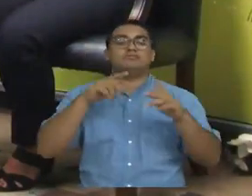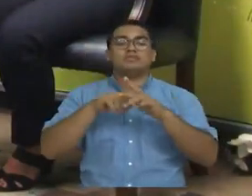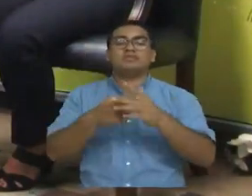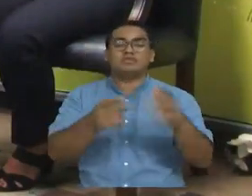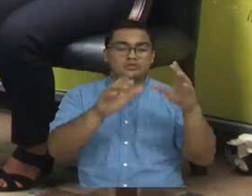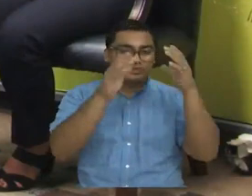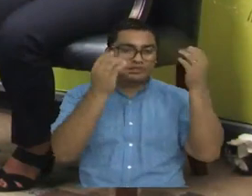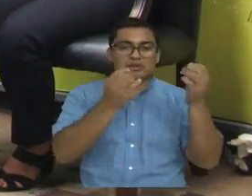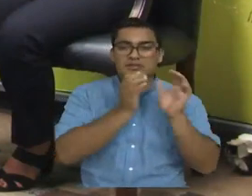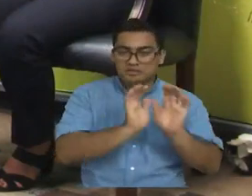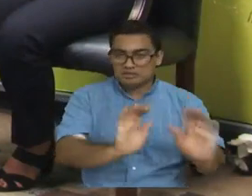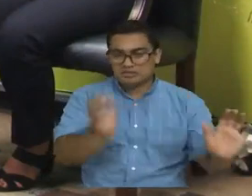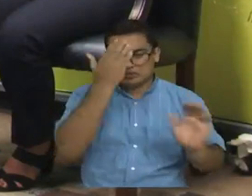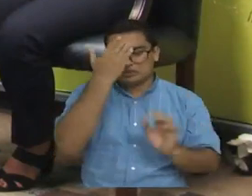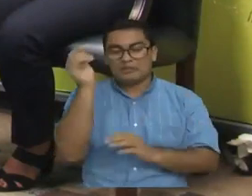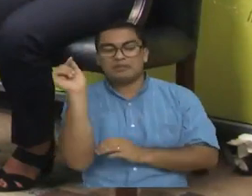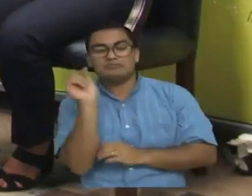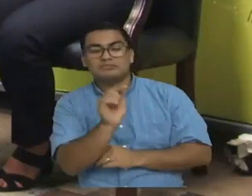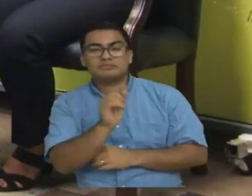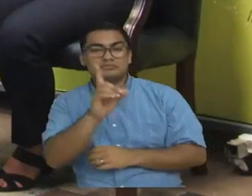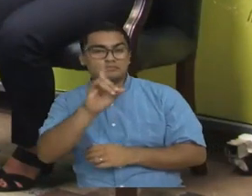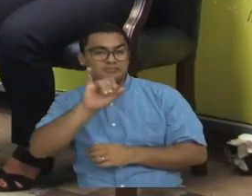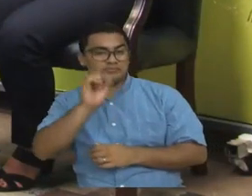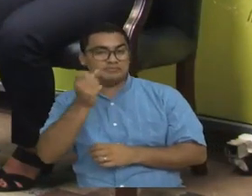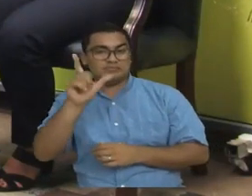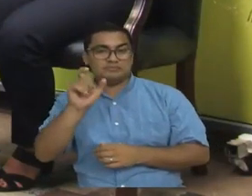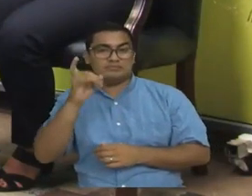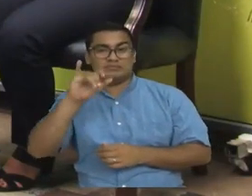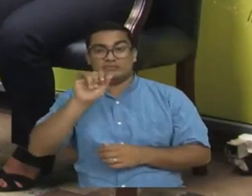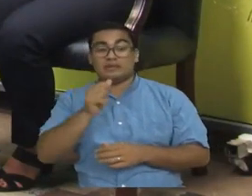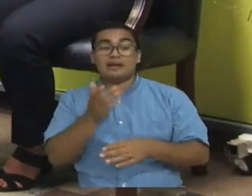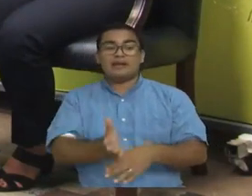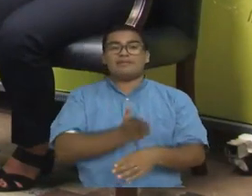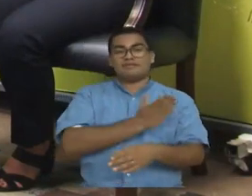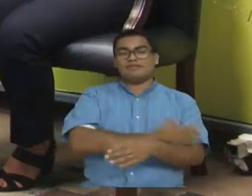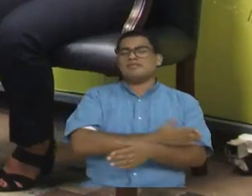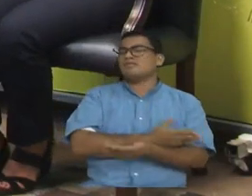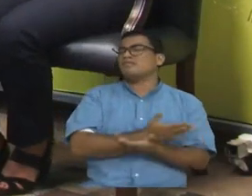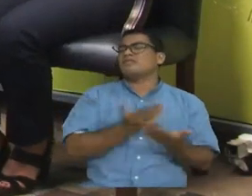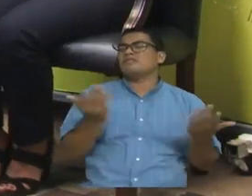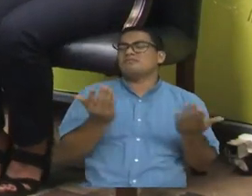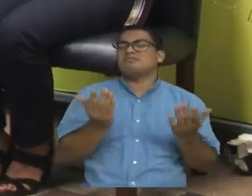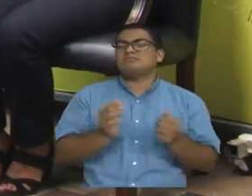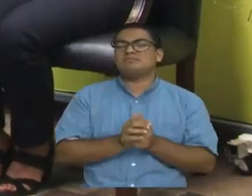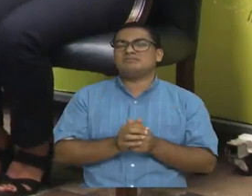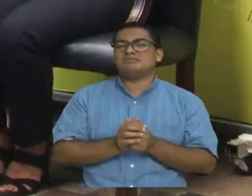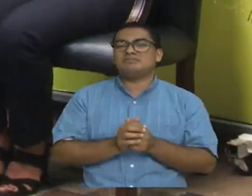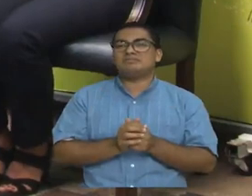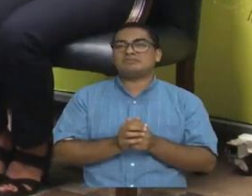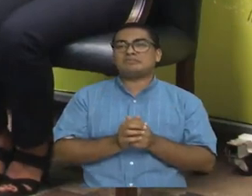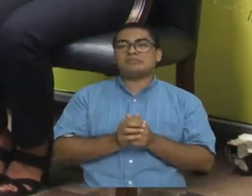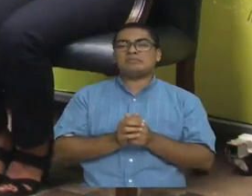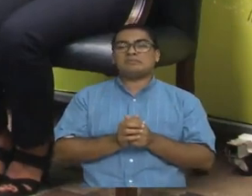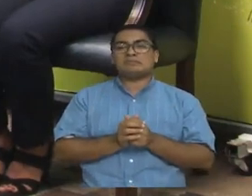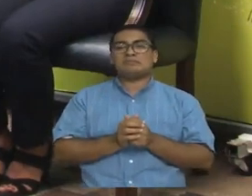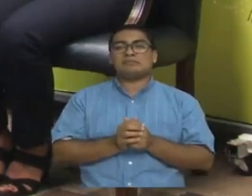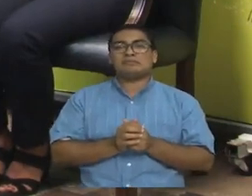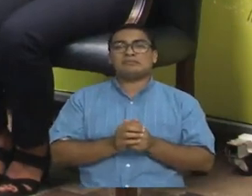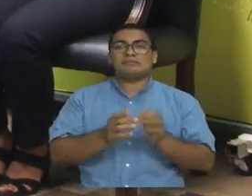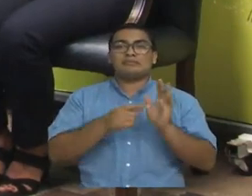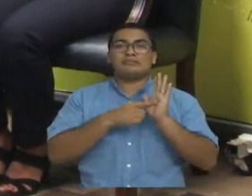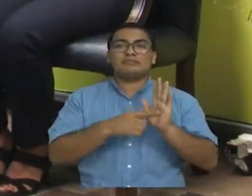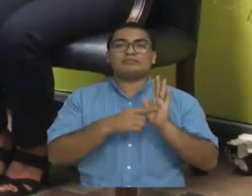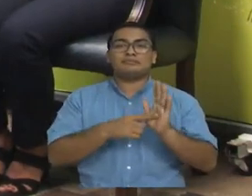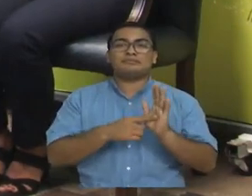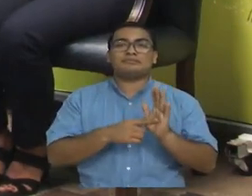detectar que el niño tiene este padecimiento, pues, sino que iniciar antes. Por ejemplo, antes de que usted me responda esa pregunta,